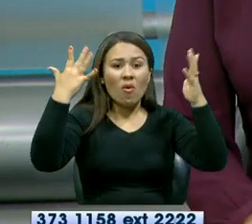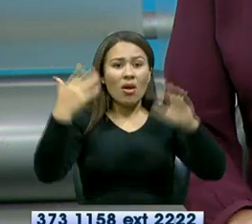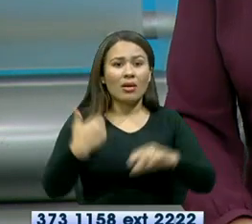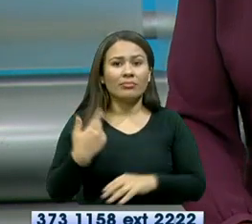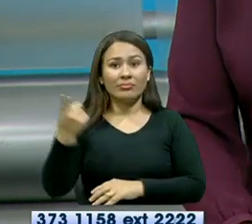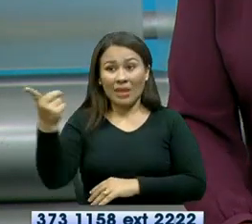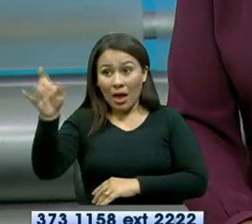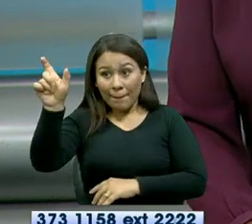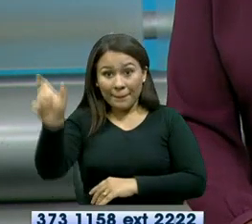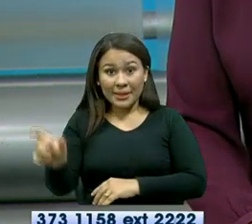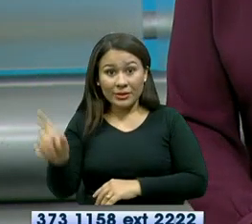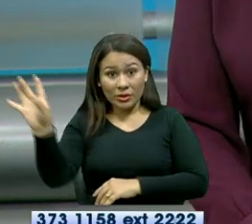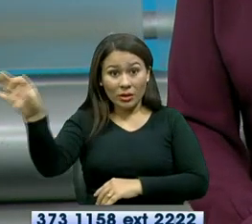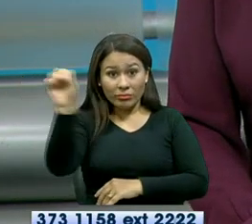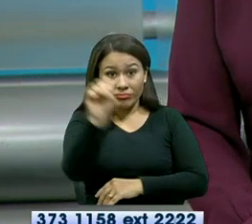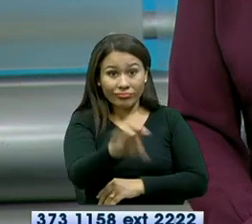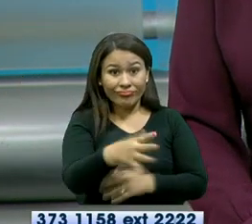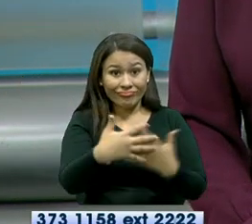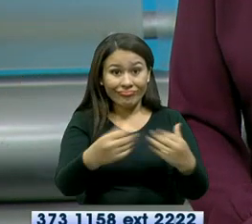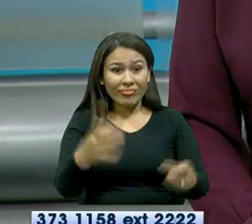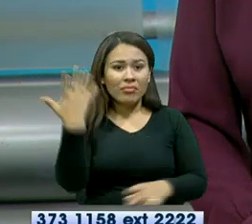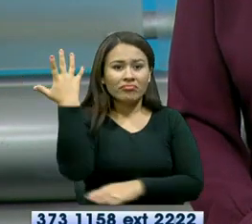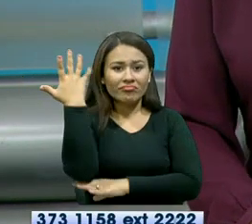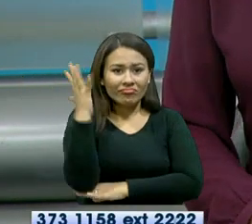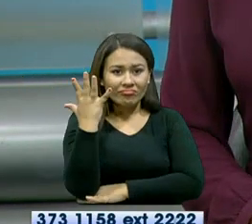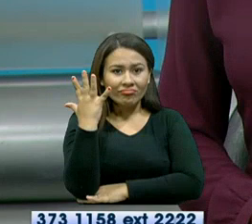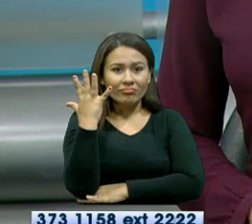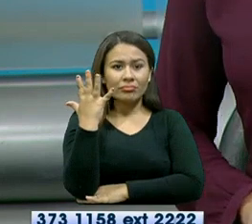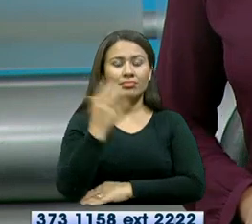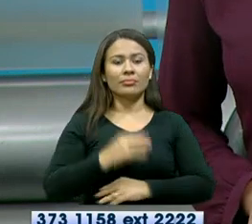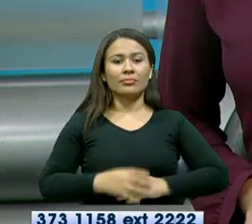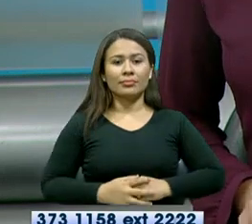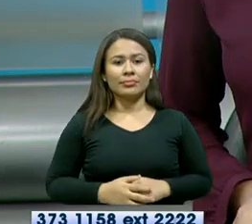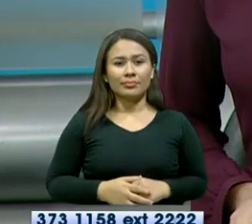méritos para este procesamiento.